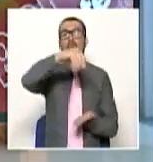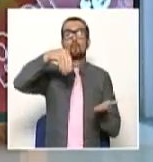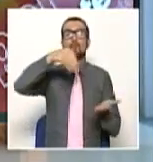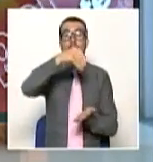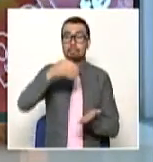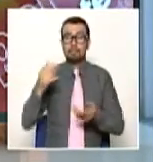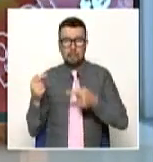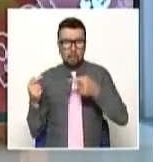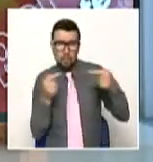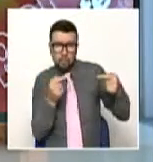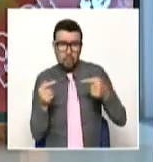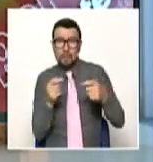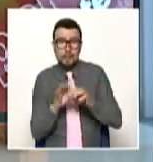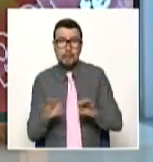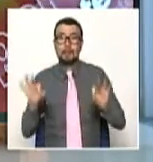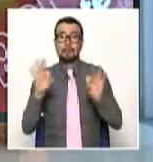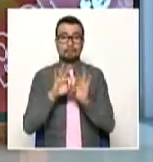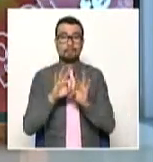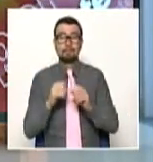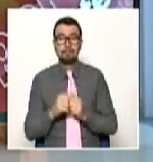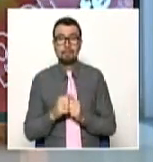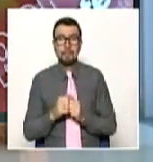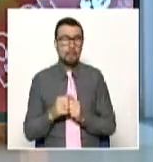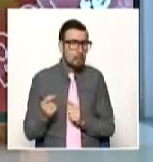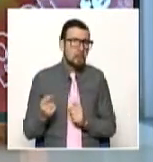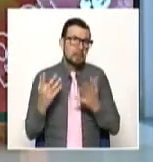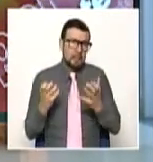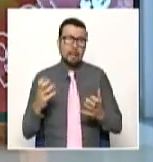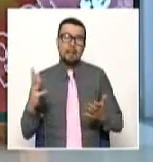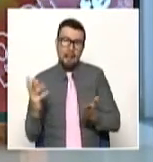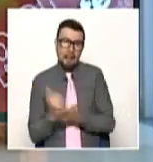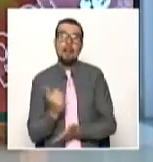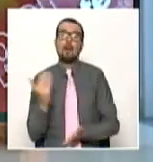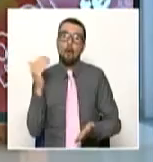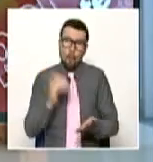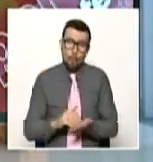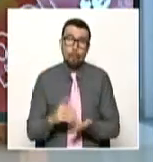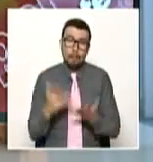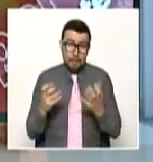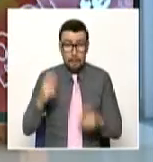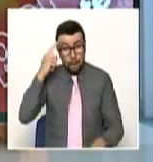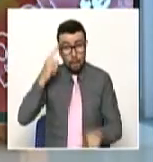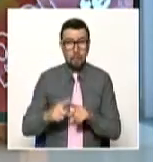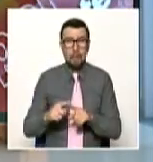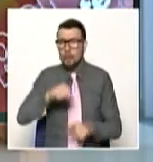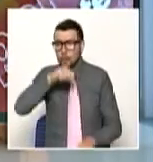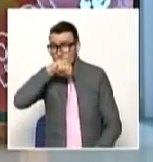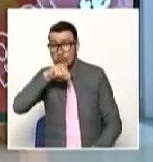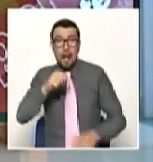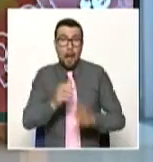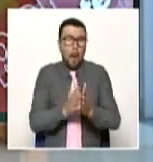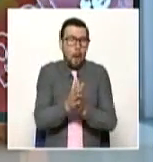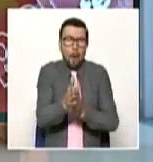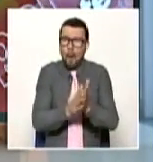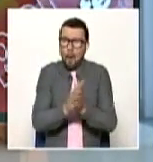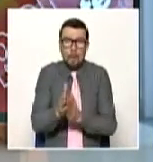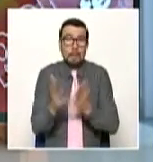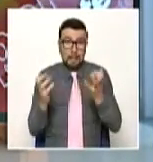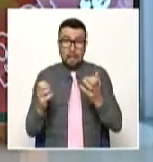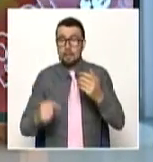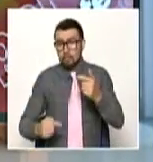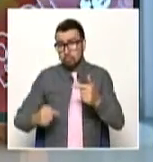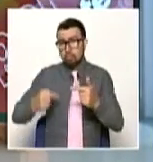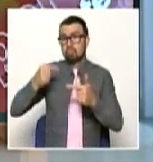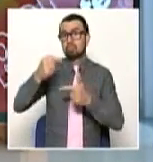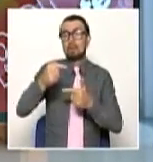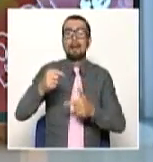tercera fecha del torneo, en el que obviamente se pretende tercera victoria por parte de los cuyabros. Los aficionados se ilusionan nuevamente con que el equipo pueda regresar